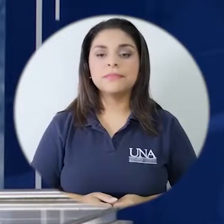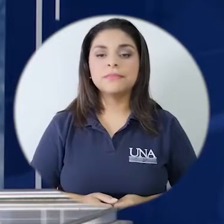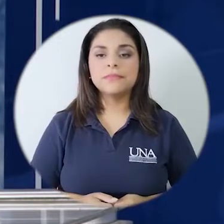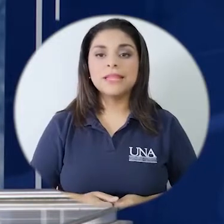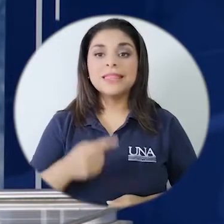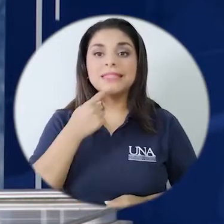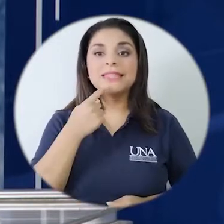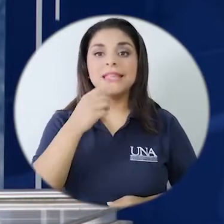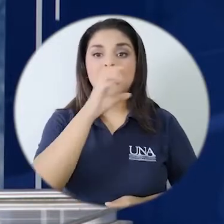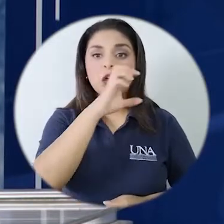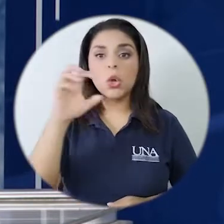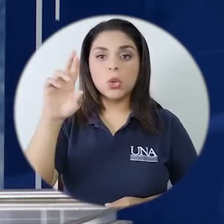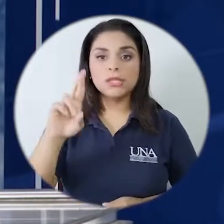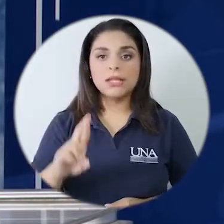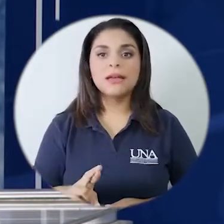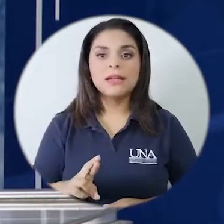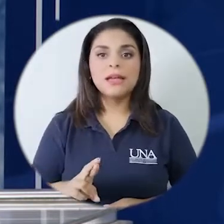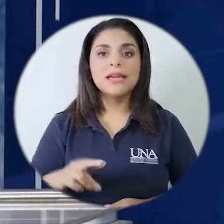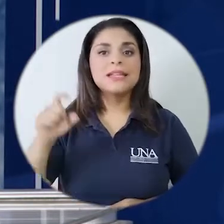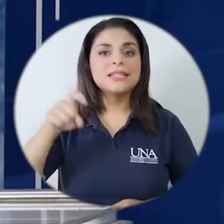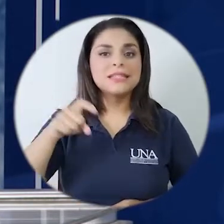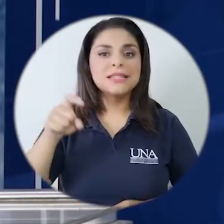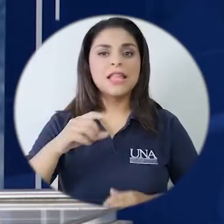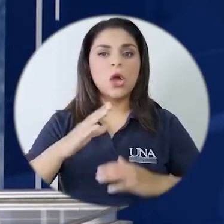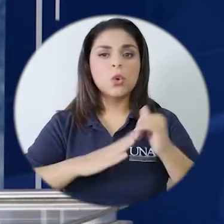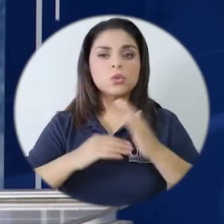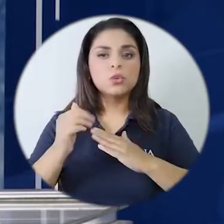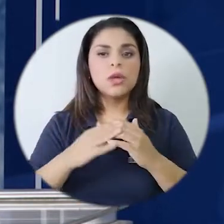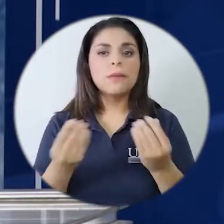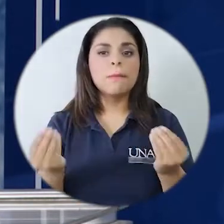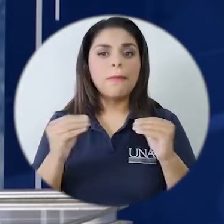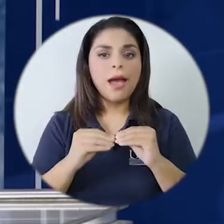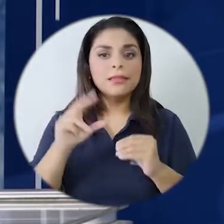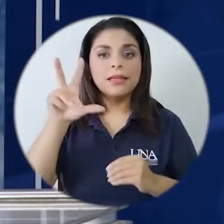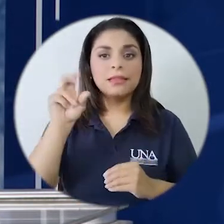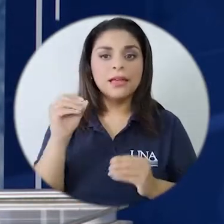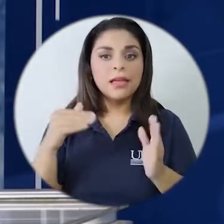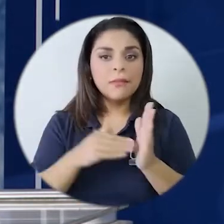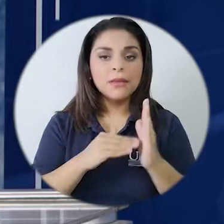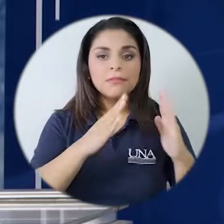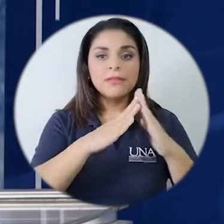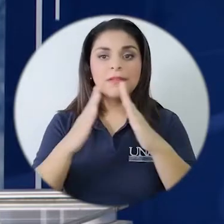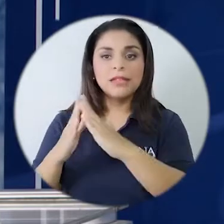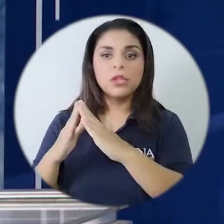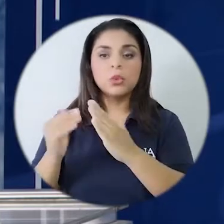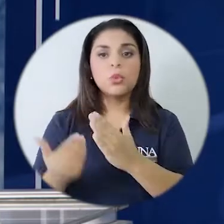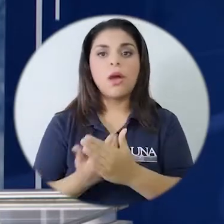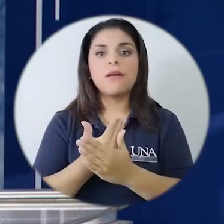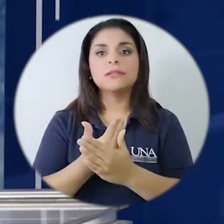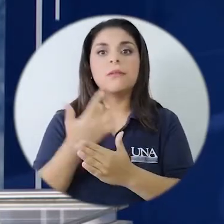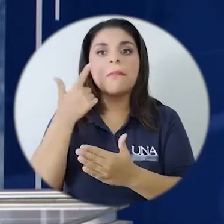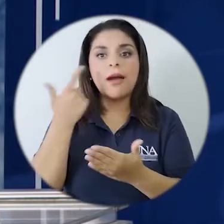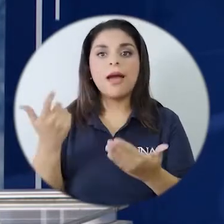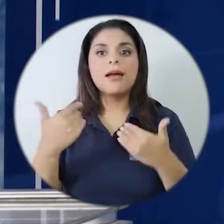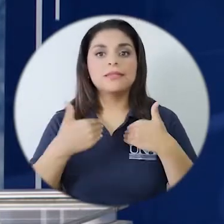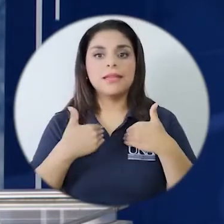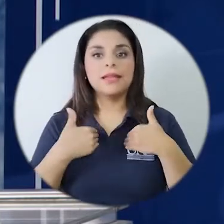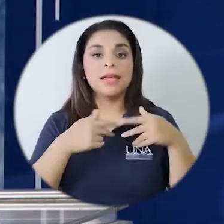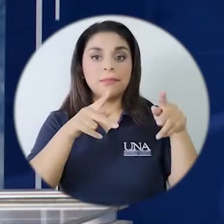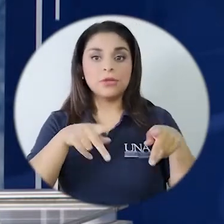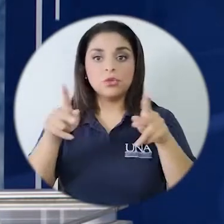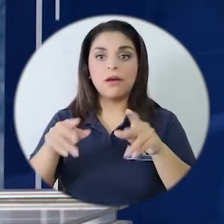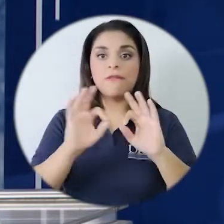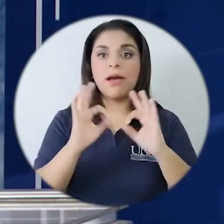Business School dice que en Costa Rica se requiere construir más de 30.000 viviendas nuevas para lograr que una familia cuente con una